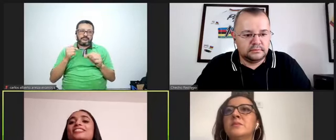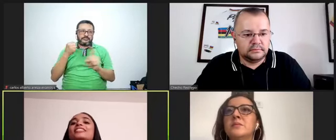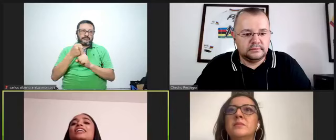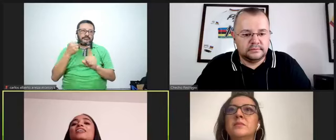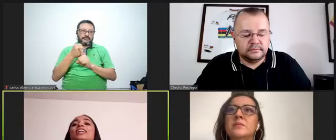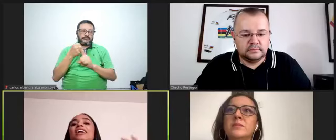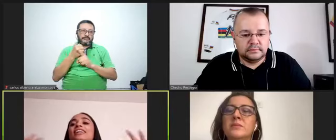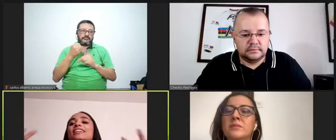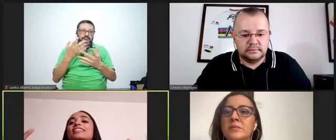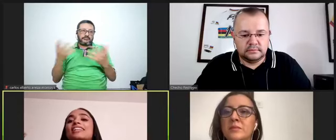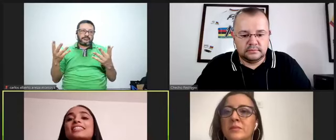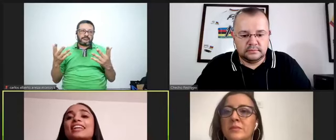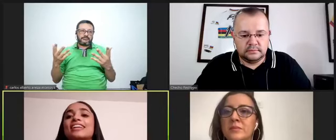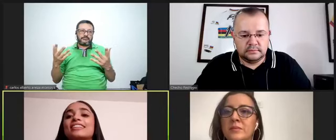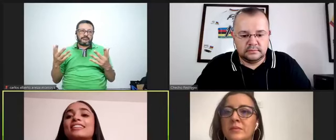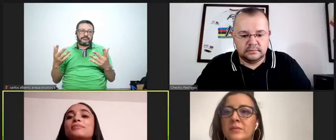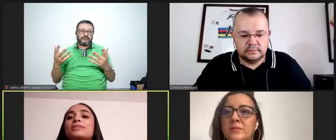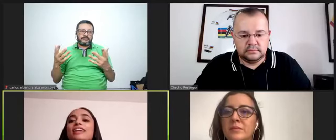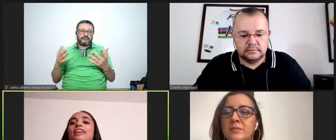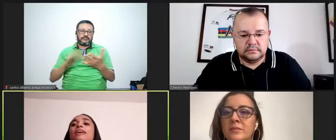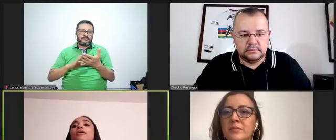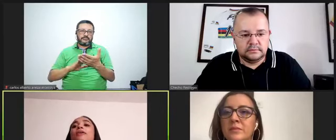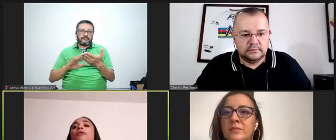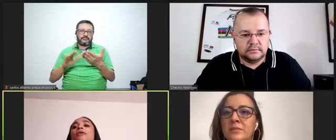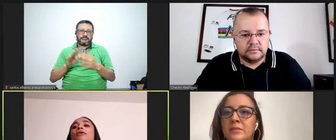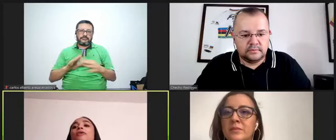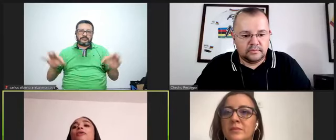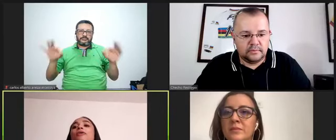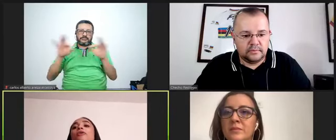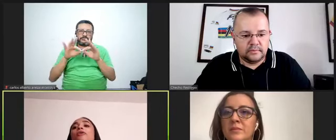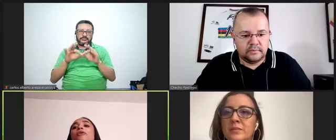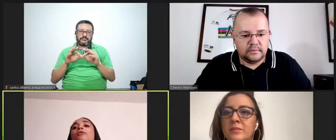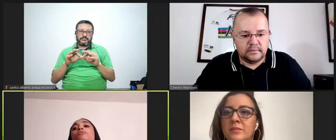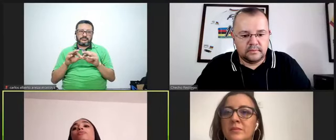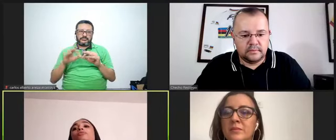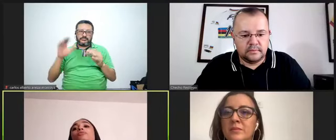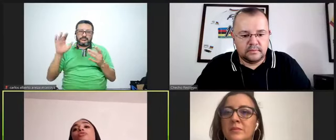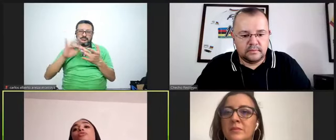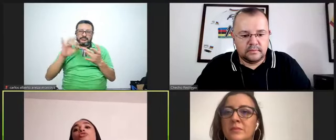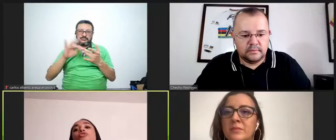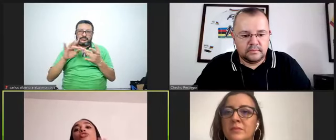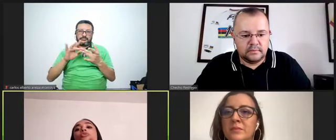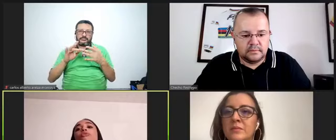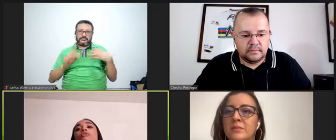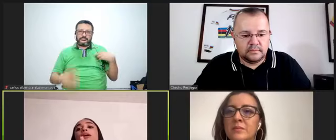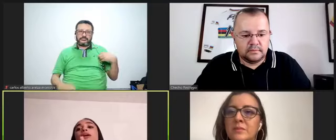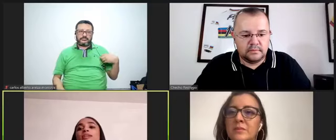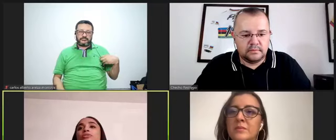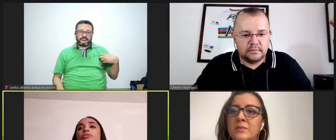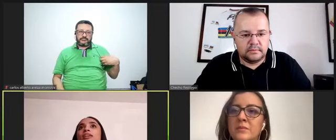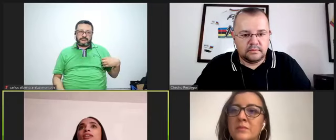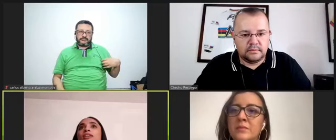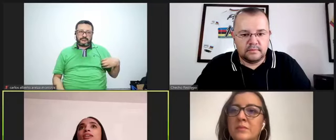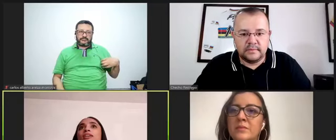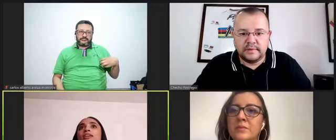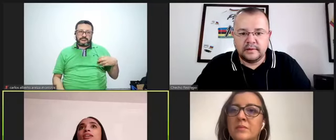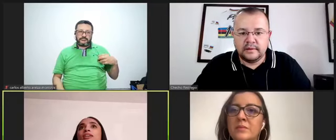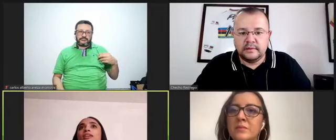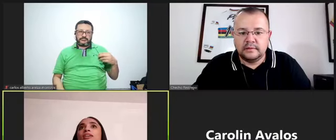impacto de lo que les quería transmitir como si una